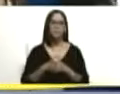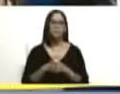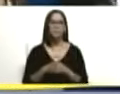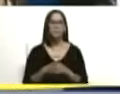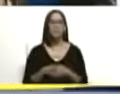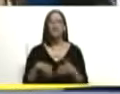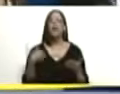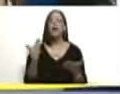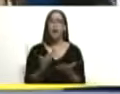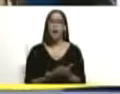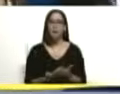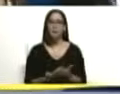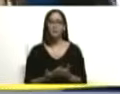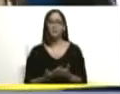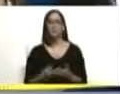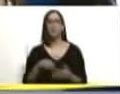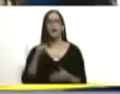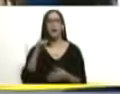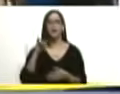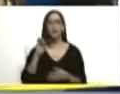hasta Junín, hasta Ayacucho.